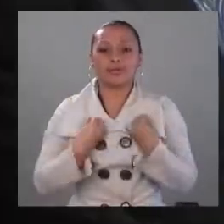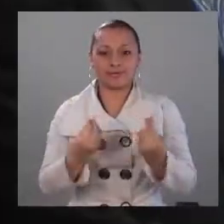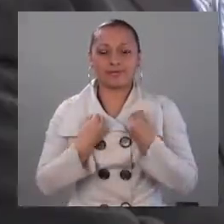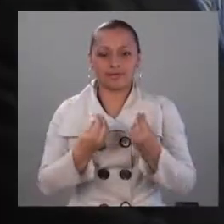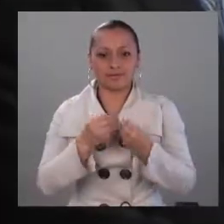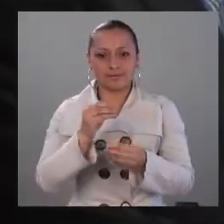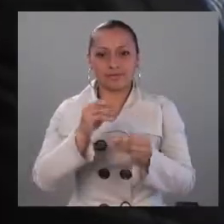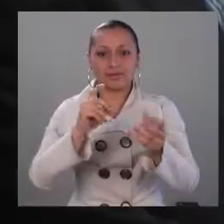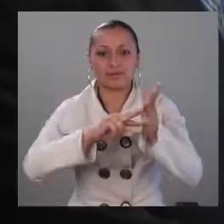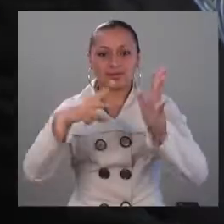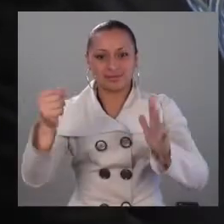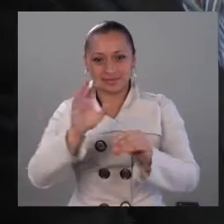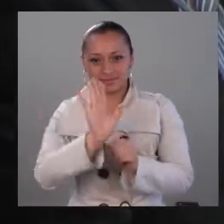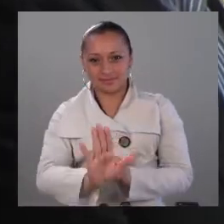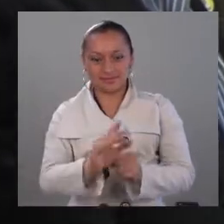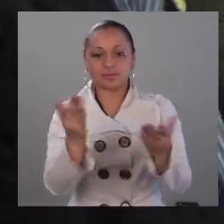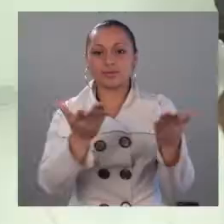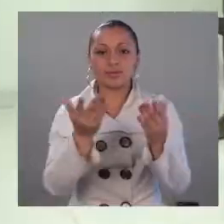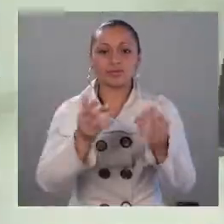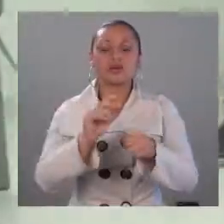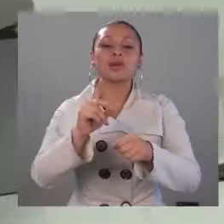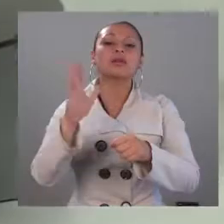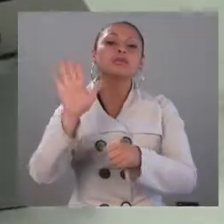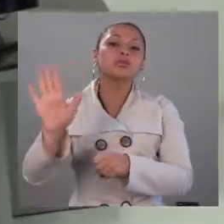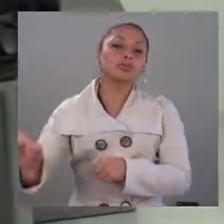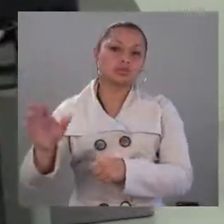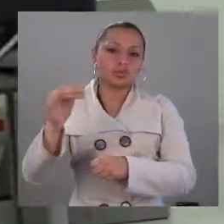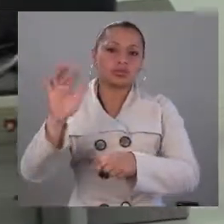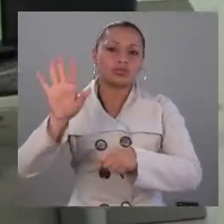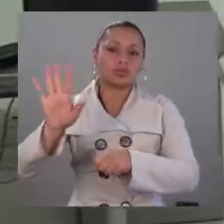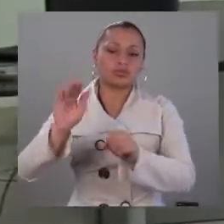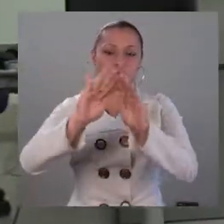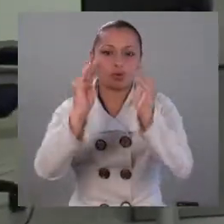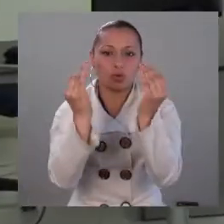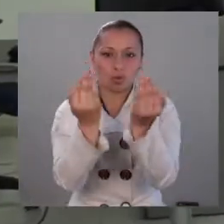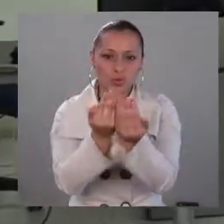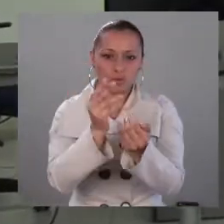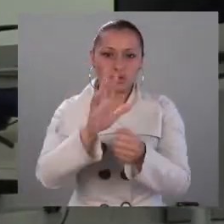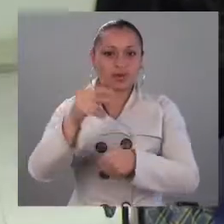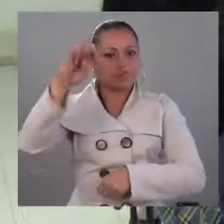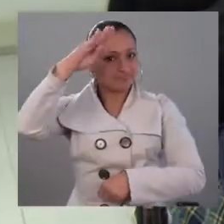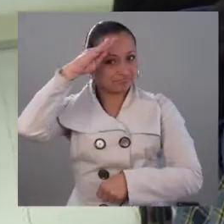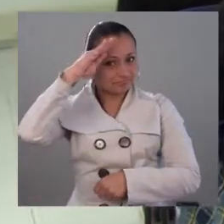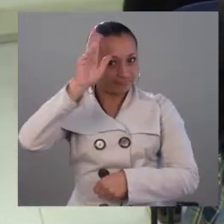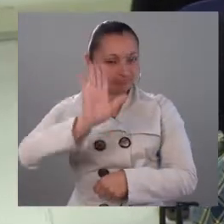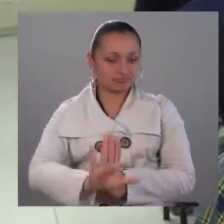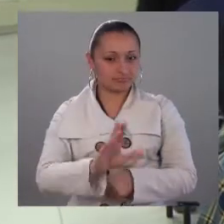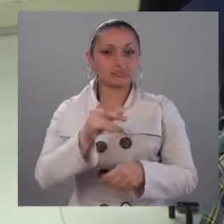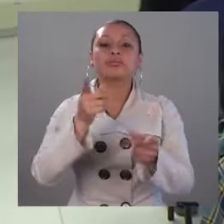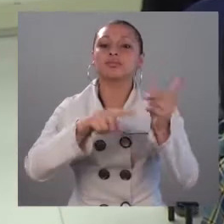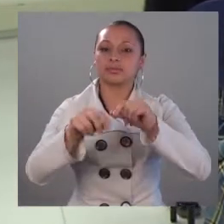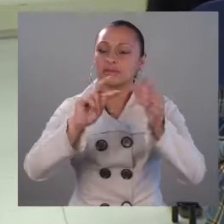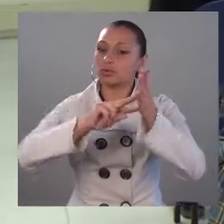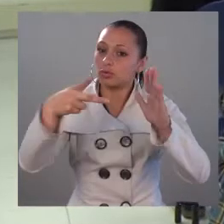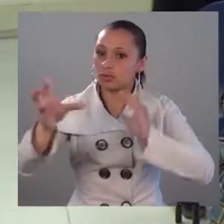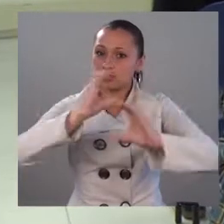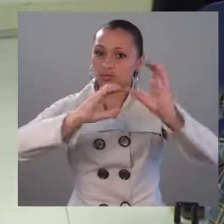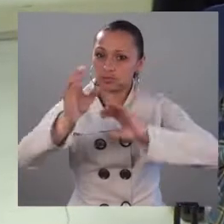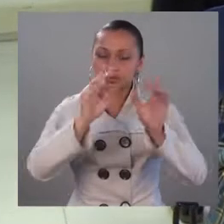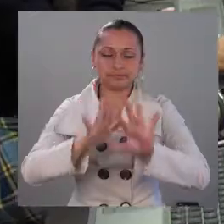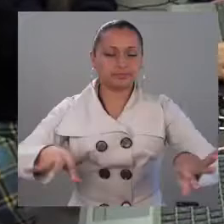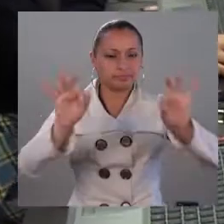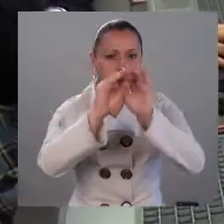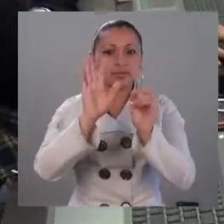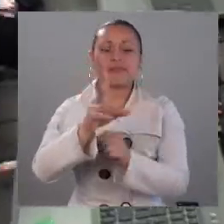del Colegio Nuestra Señora de las Lajas el avance significativo de Nariño en materia de tecnologías de la información y las comunicaciones, pues solo restan 6 municipios